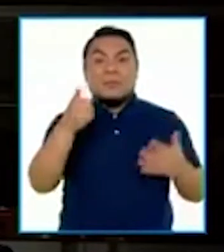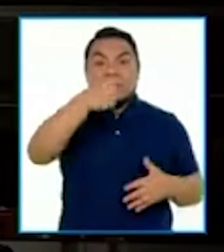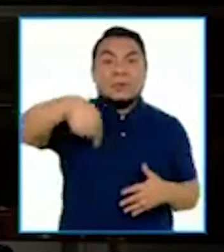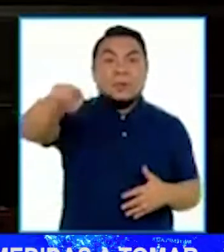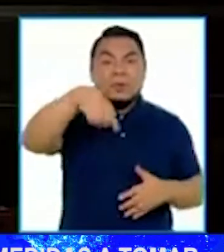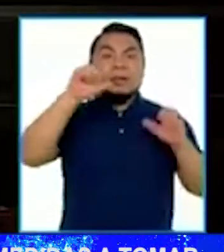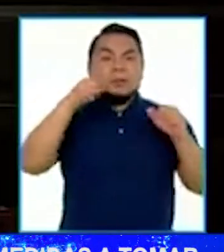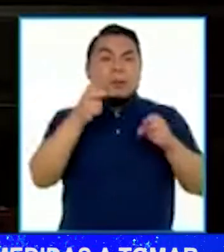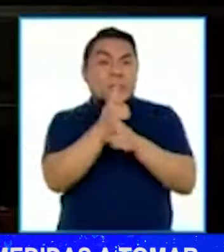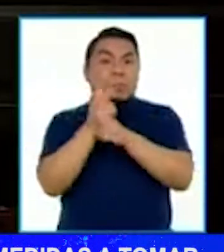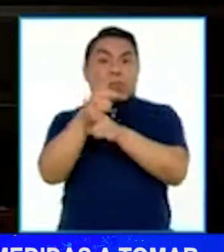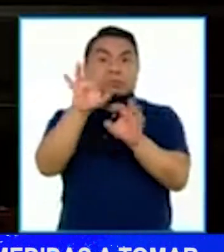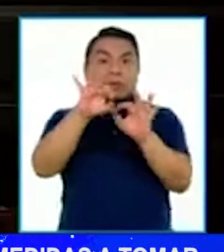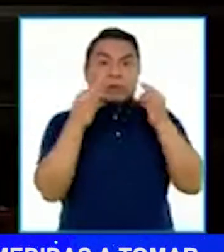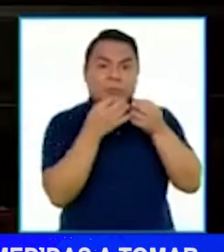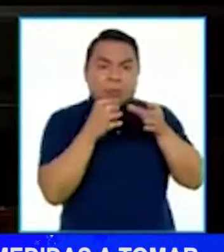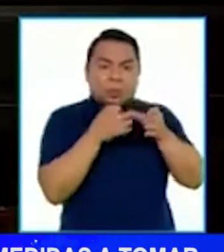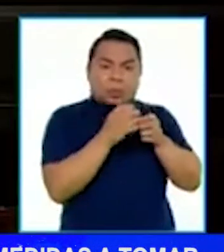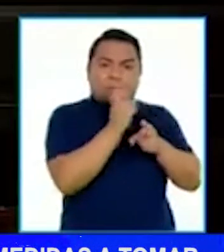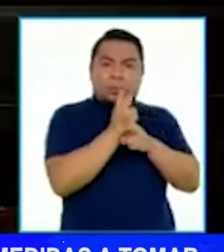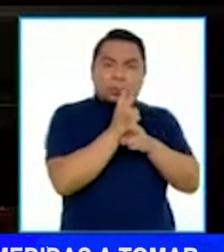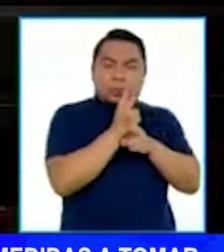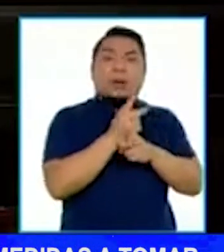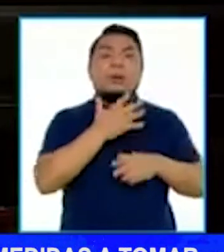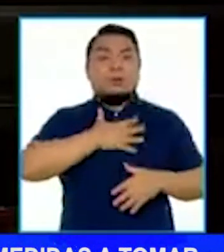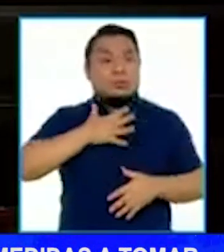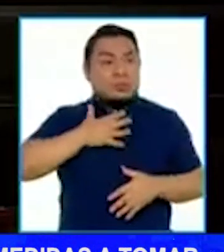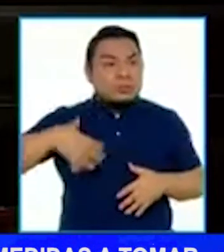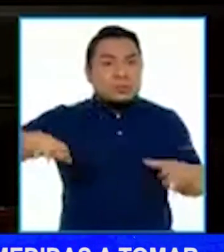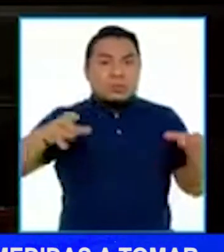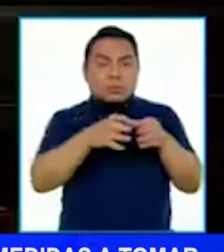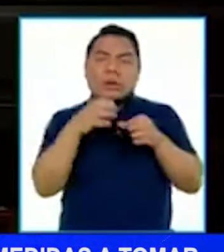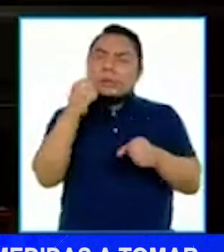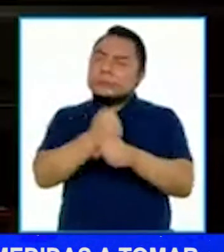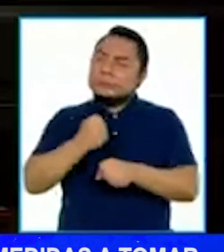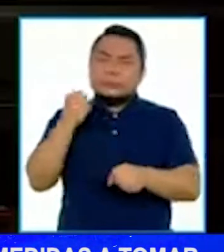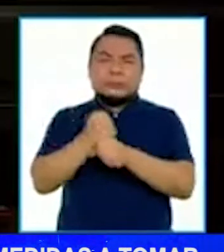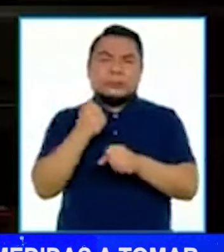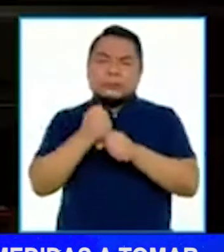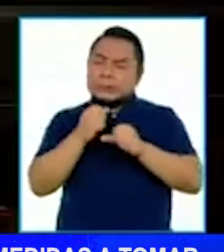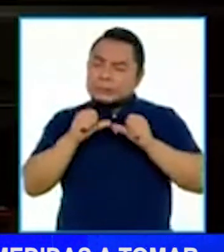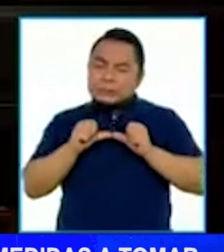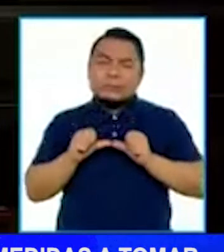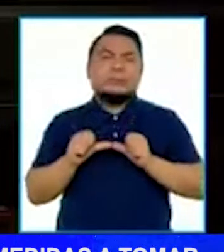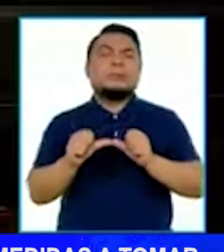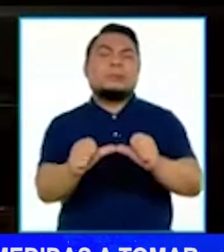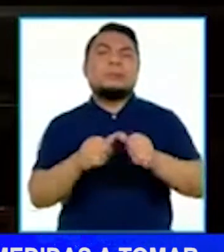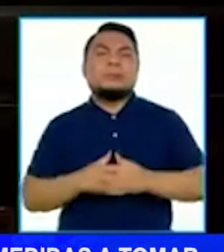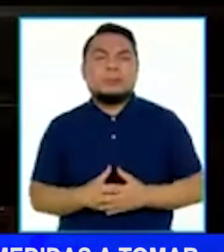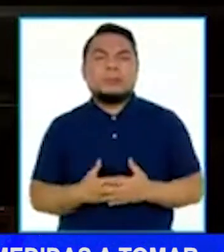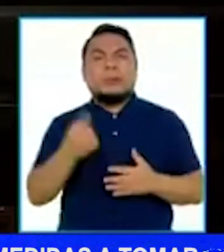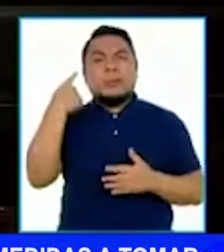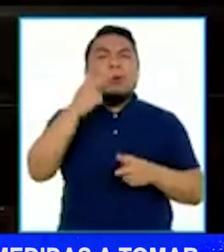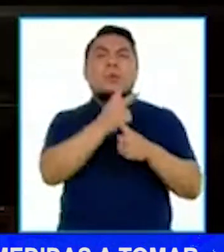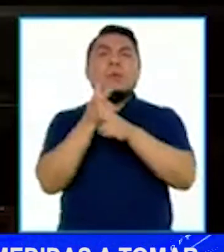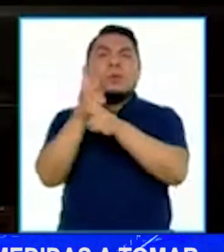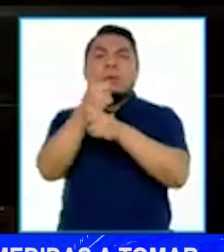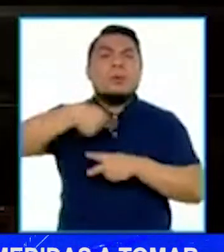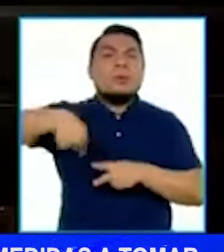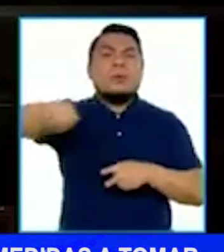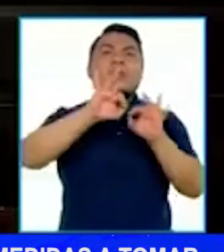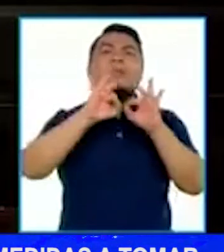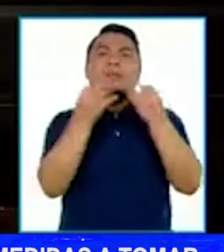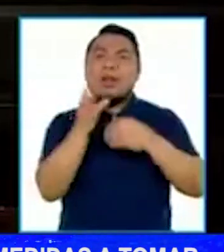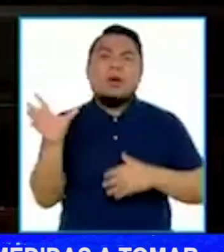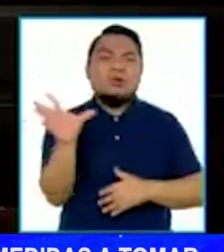como ustedes están cuidando a su familia, nosotros estamos trabajando sin parar para cuidar